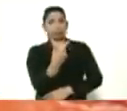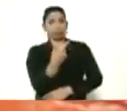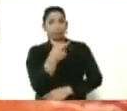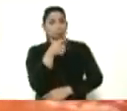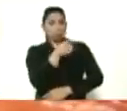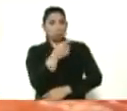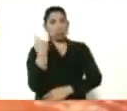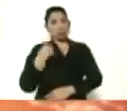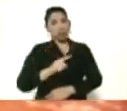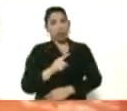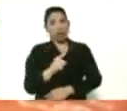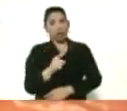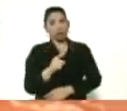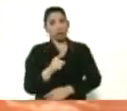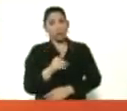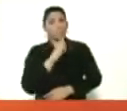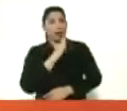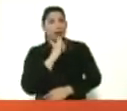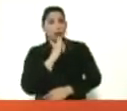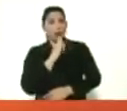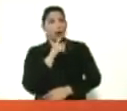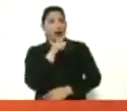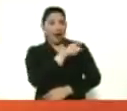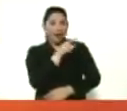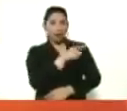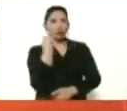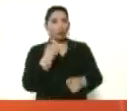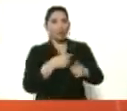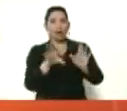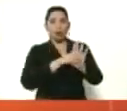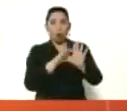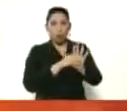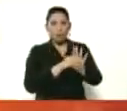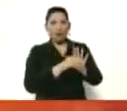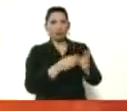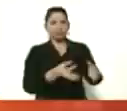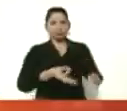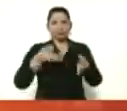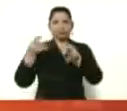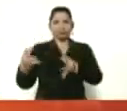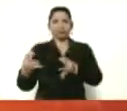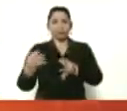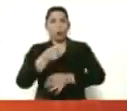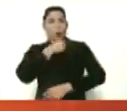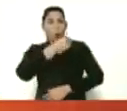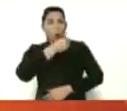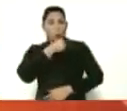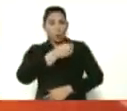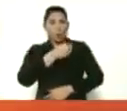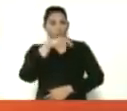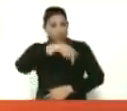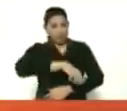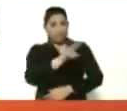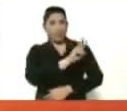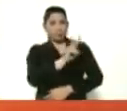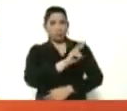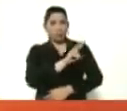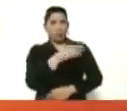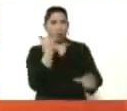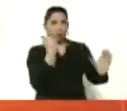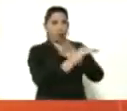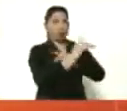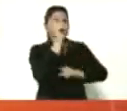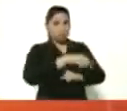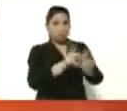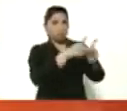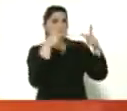usted tiene en su cuenta. Mándele su estado de cuenta a Joshua Goodman, corresponsal de Associated Press en Venezuela. Mándele al portal Pan